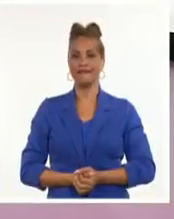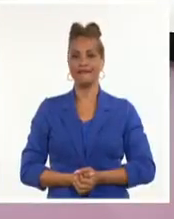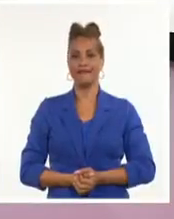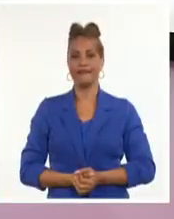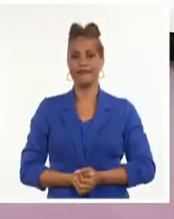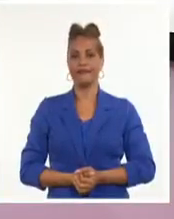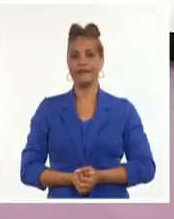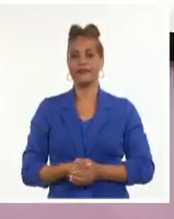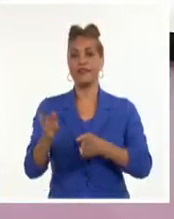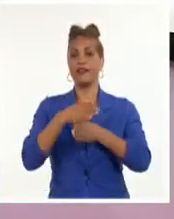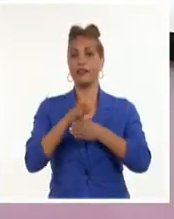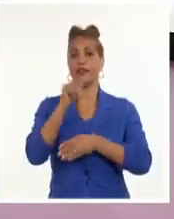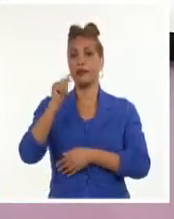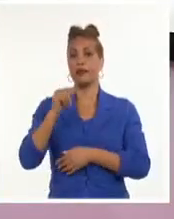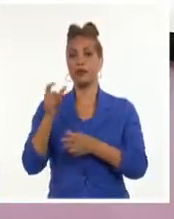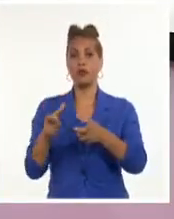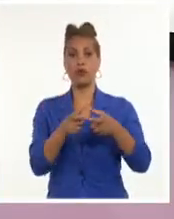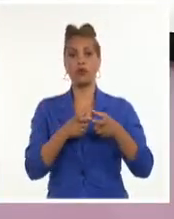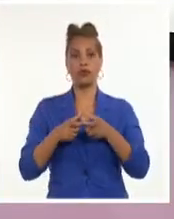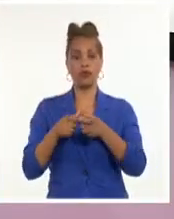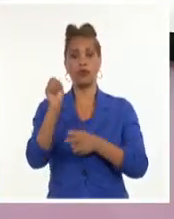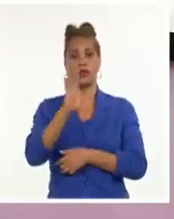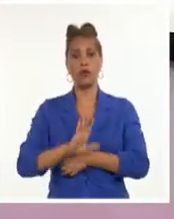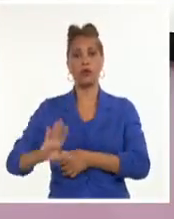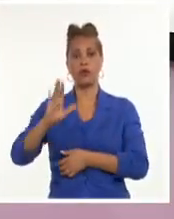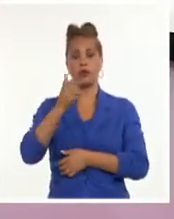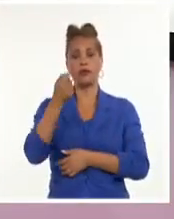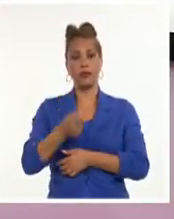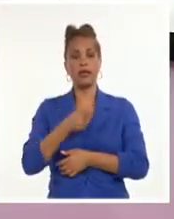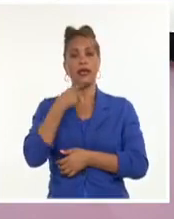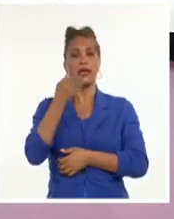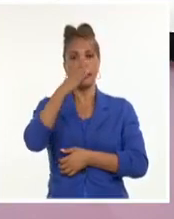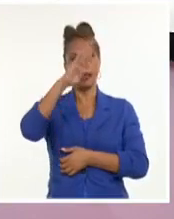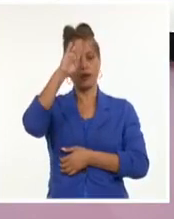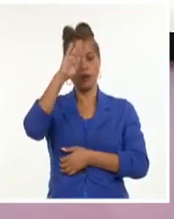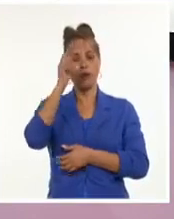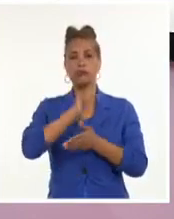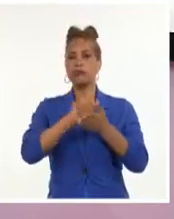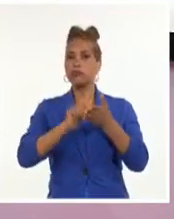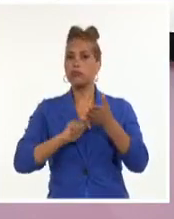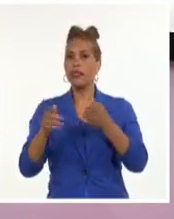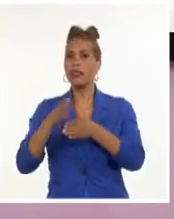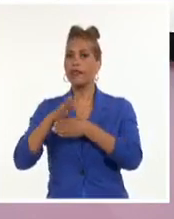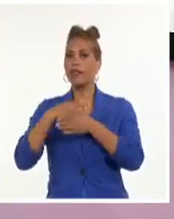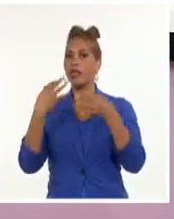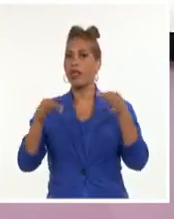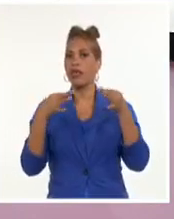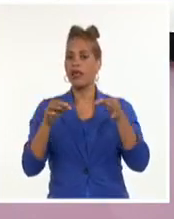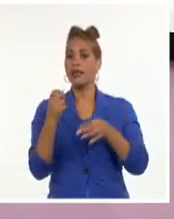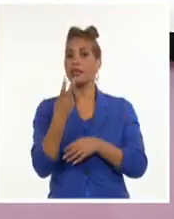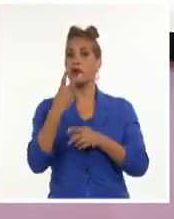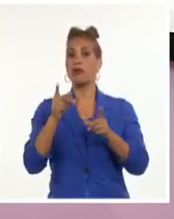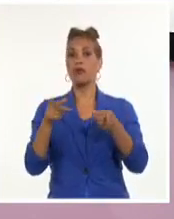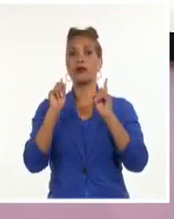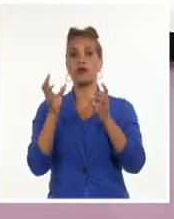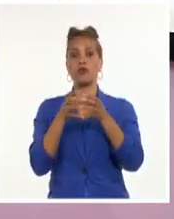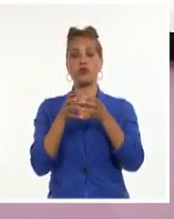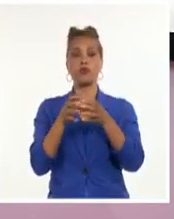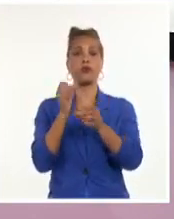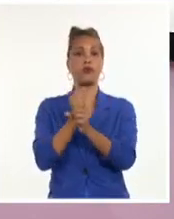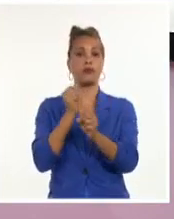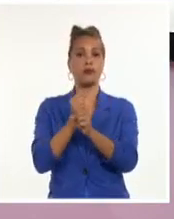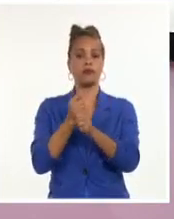Representantes del Consejo Económico Euroasiático y la República de Cuba suscribieron este lunes varios documentos durante la segunda reunión del Grupo de Trabajo